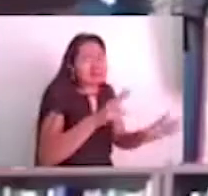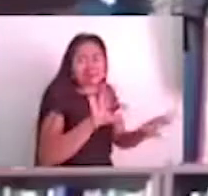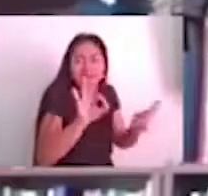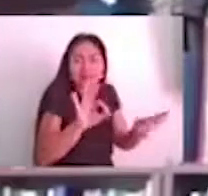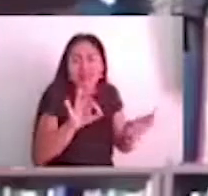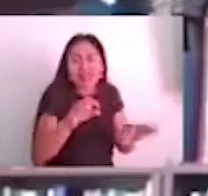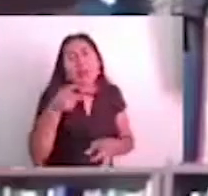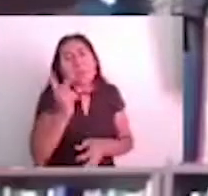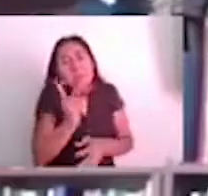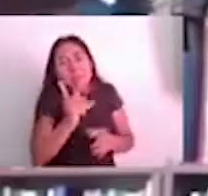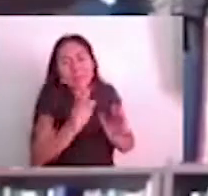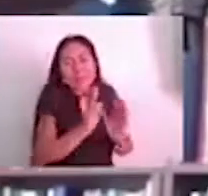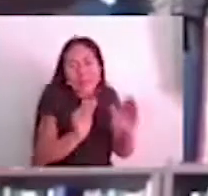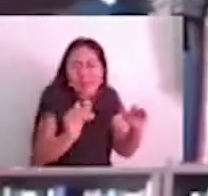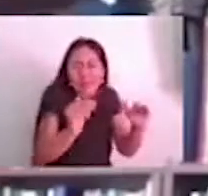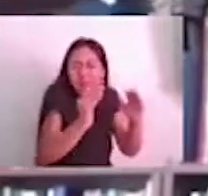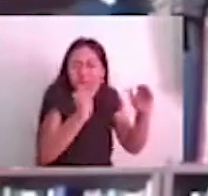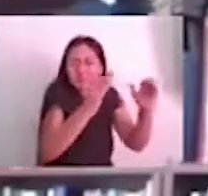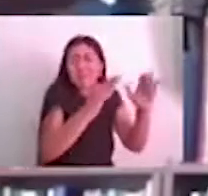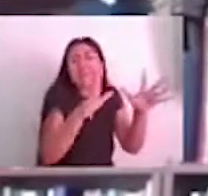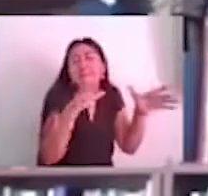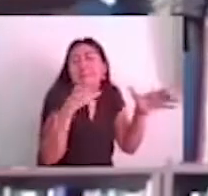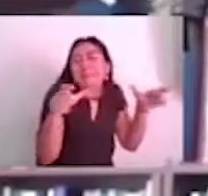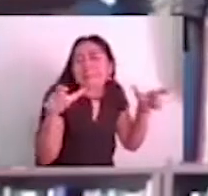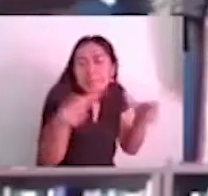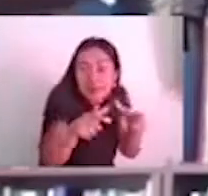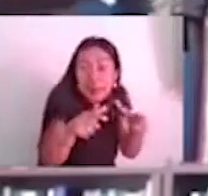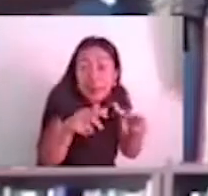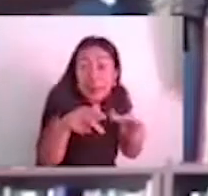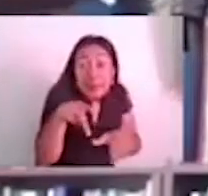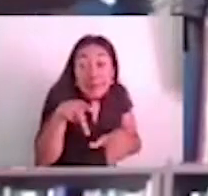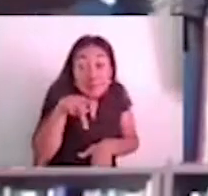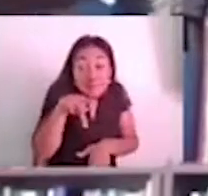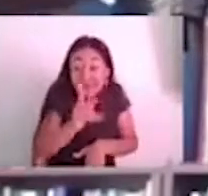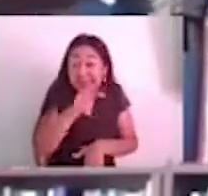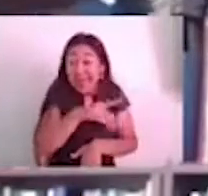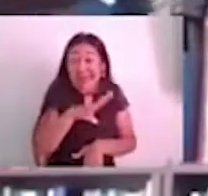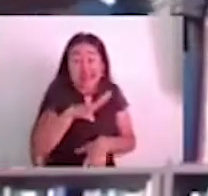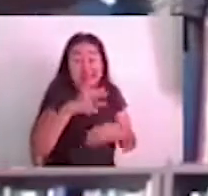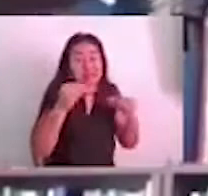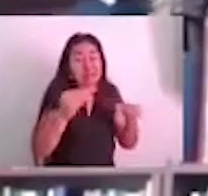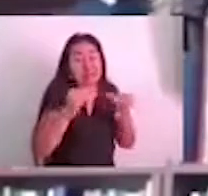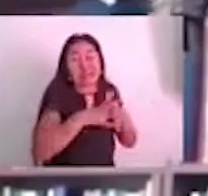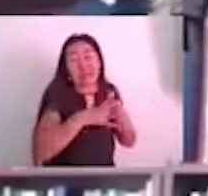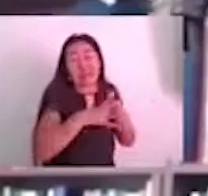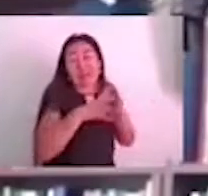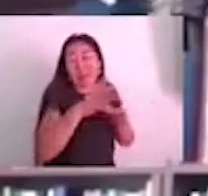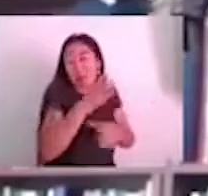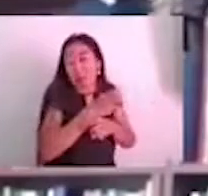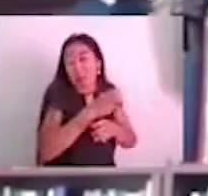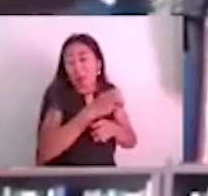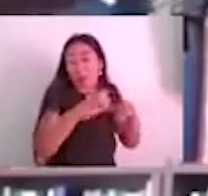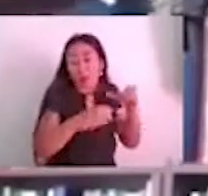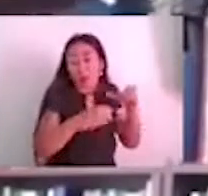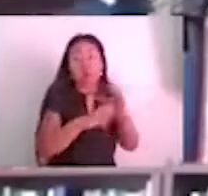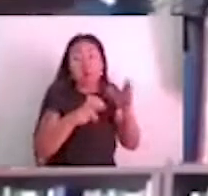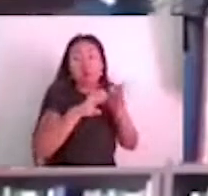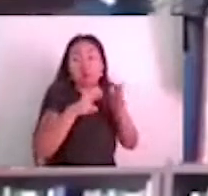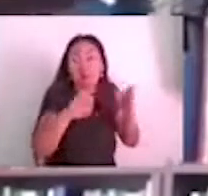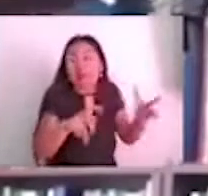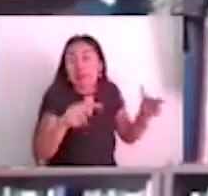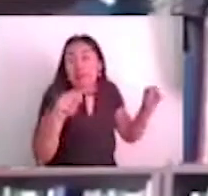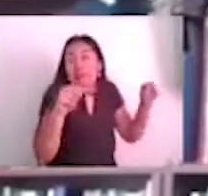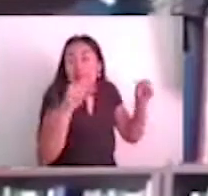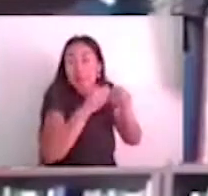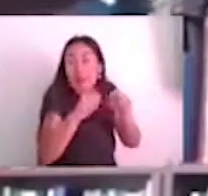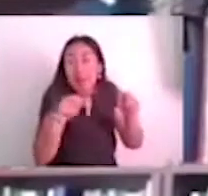son muy pequeñitas, pero Tlaxcala tiene una cantidad de cosas. Sus templos coloniales son maravillosos, y cerquita uno de otro, porque